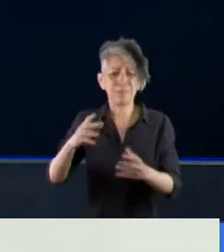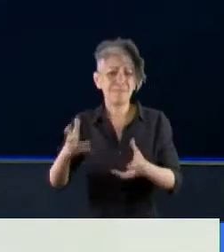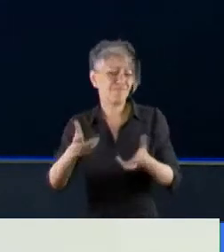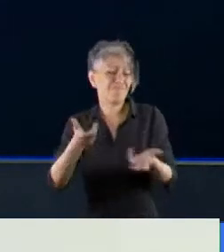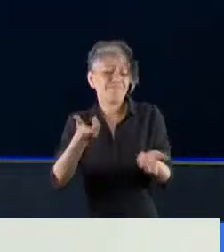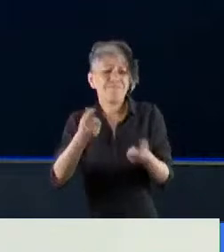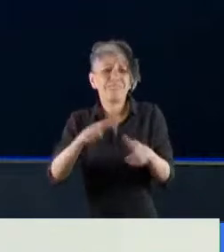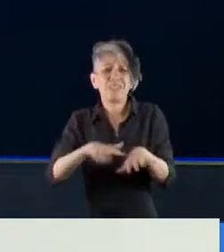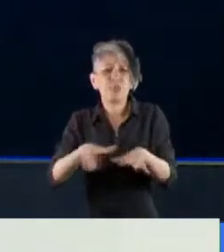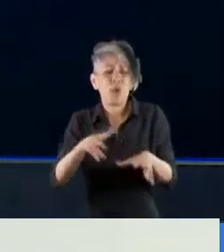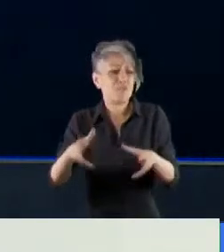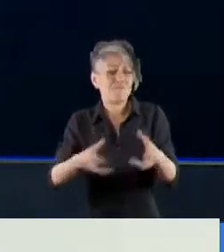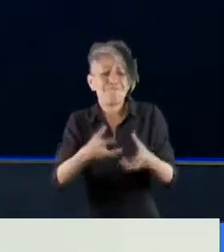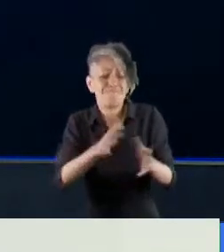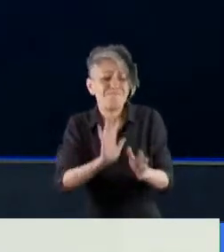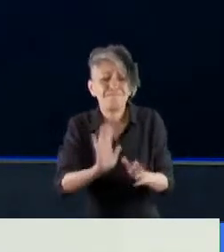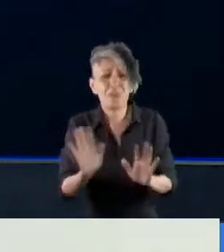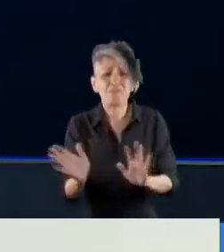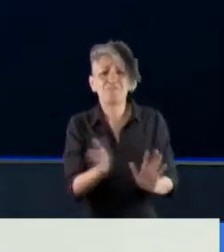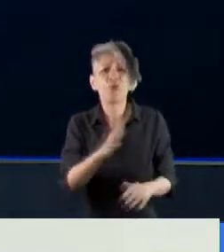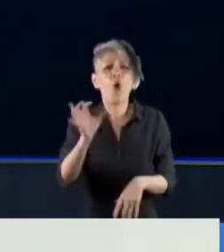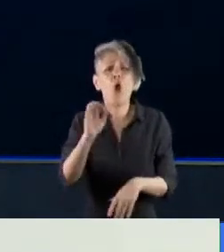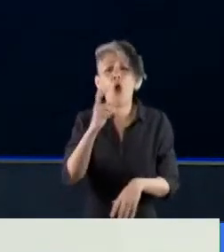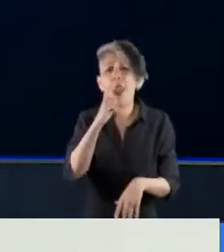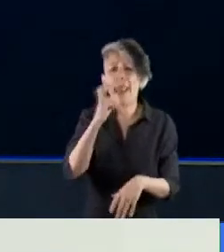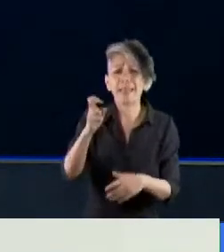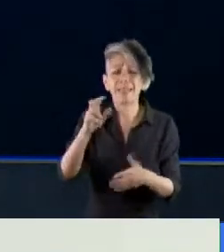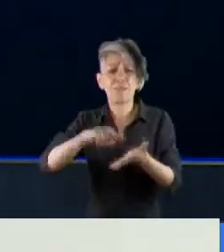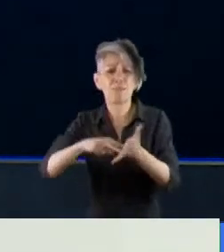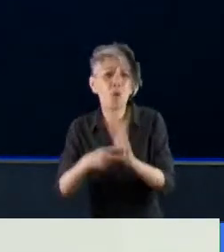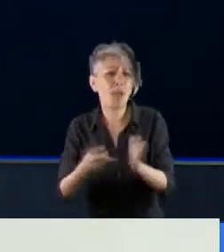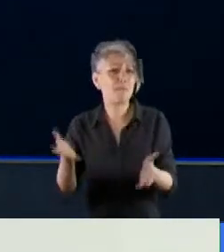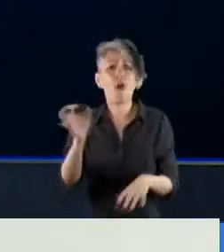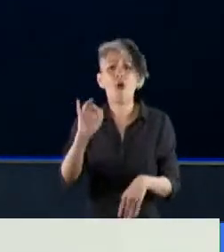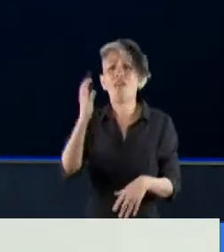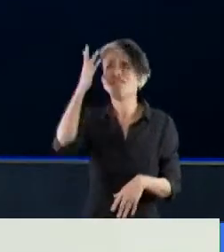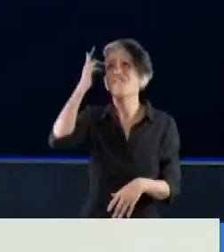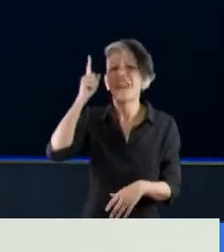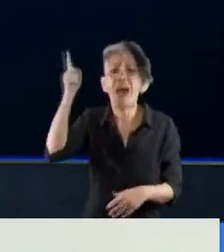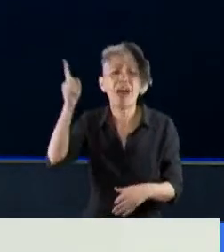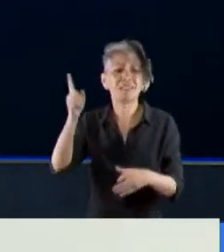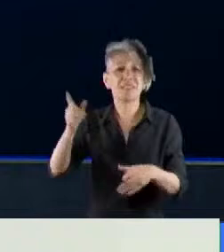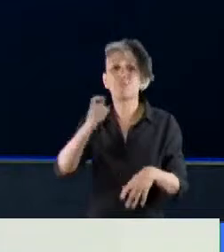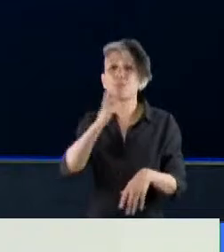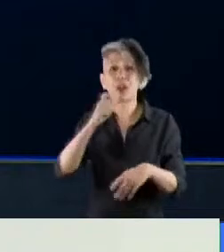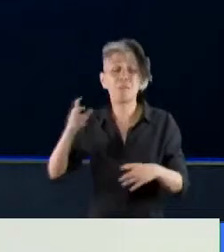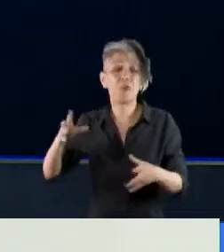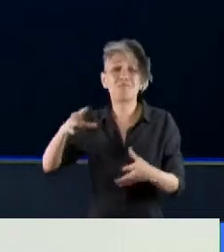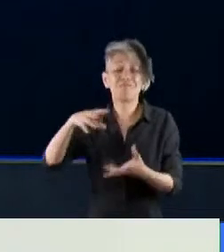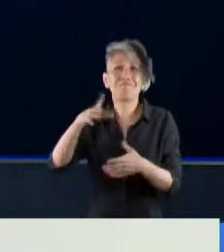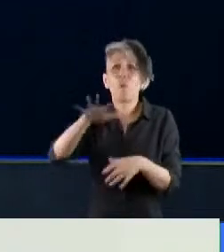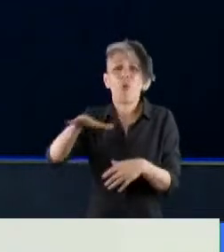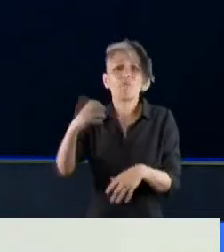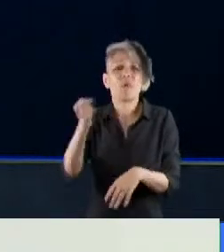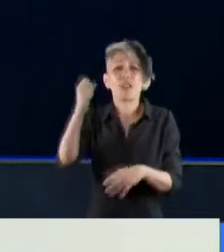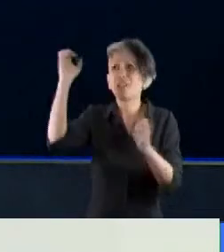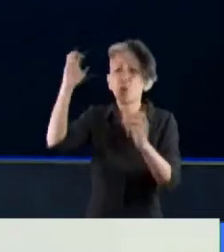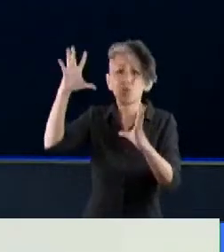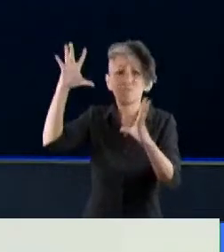lo tiene. Claro. Entre otras cosas, porque quien tiene el poder político es Cristina, que estuvo todo el tiempo